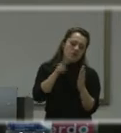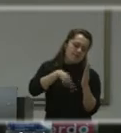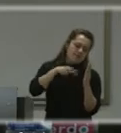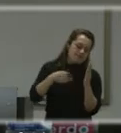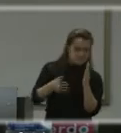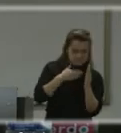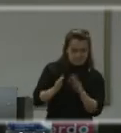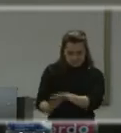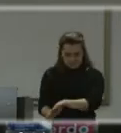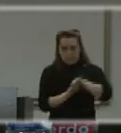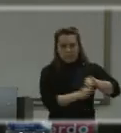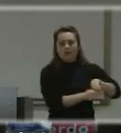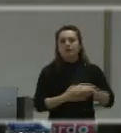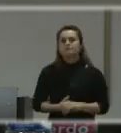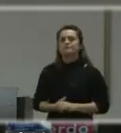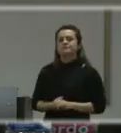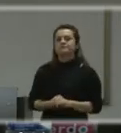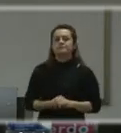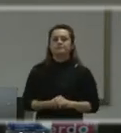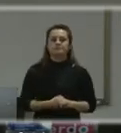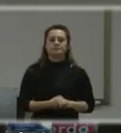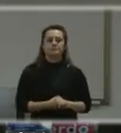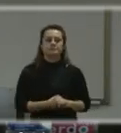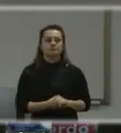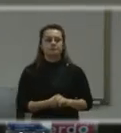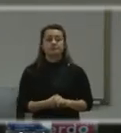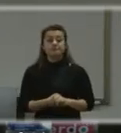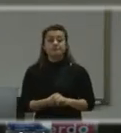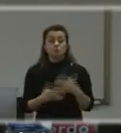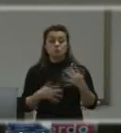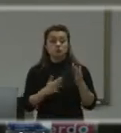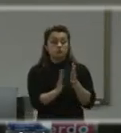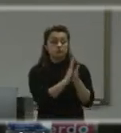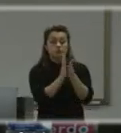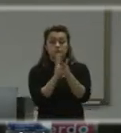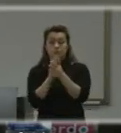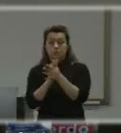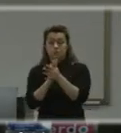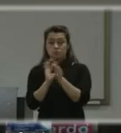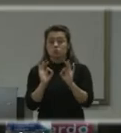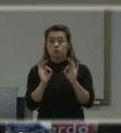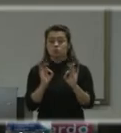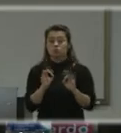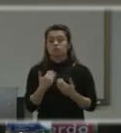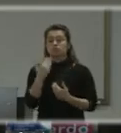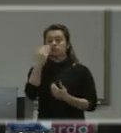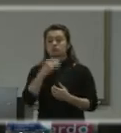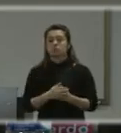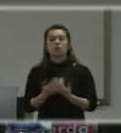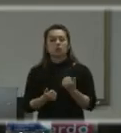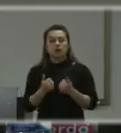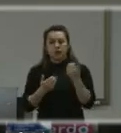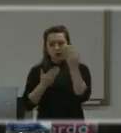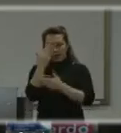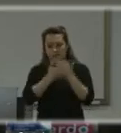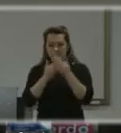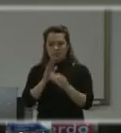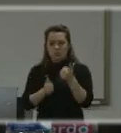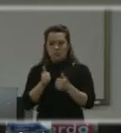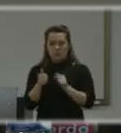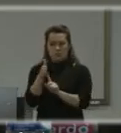Otro lugar de donde se sacó información útil fue precisamente de lo que mencioné anteriormente sobre el análisis que hizo